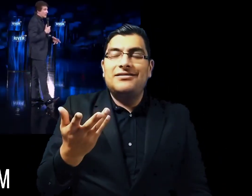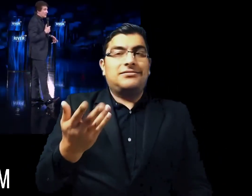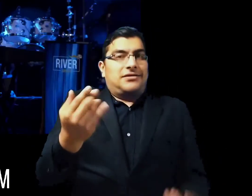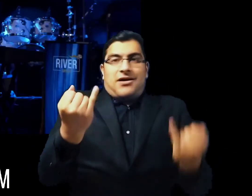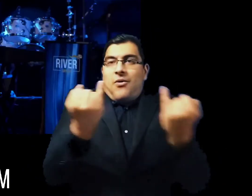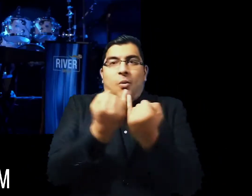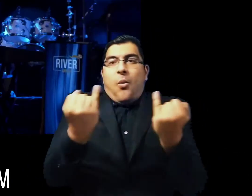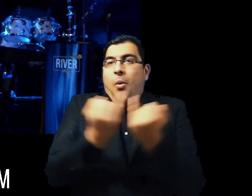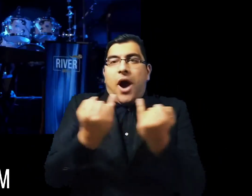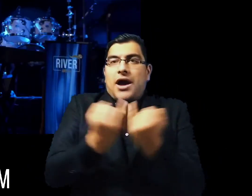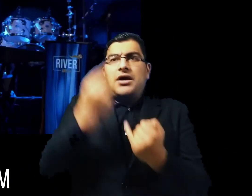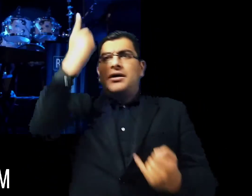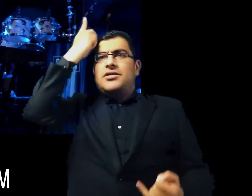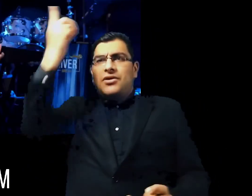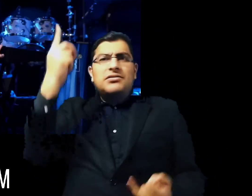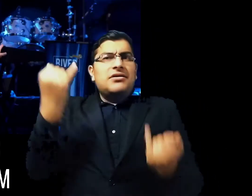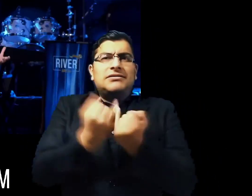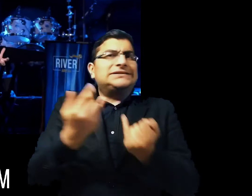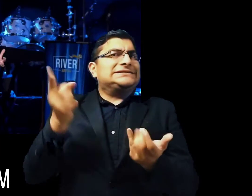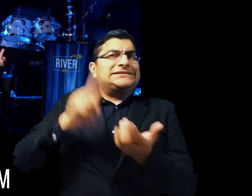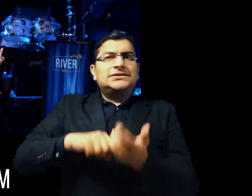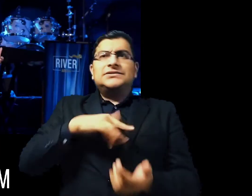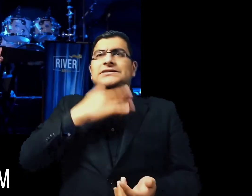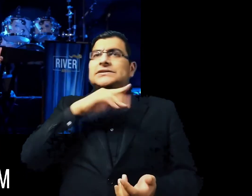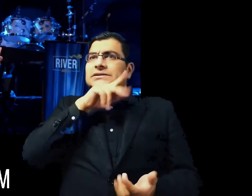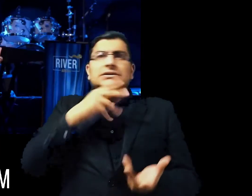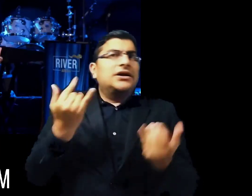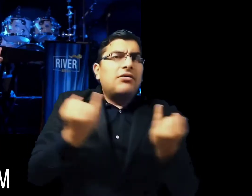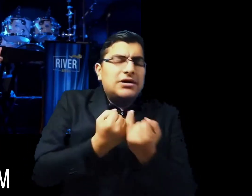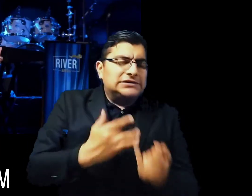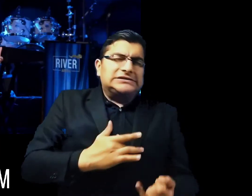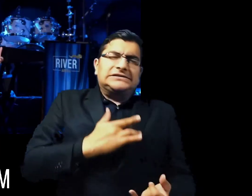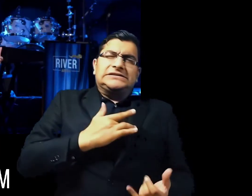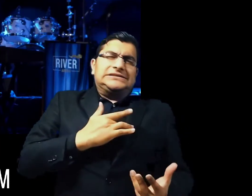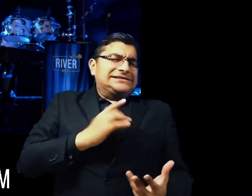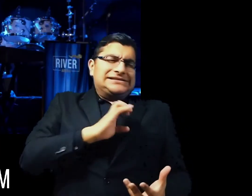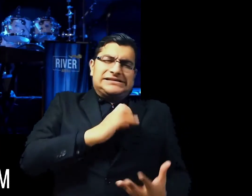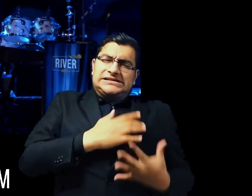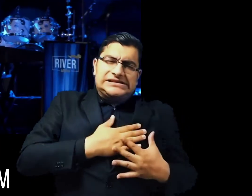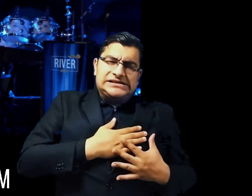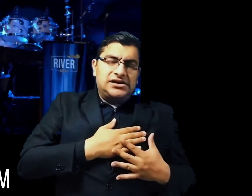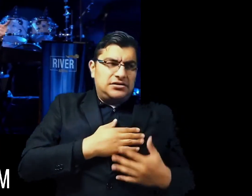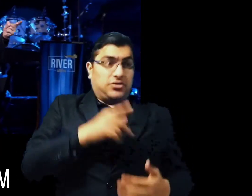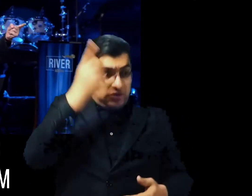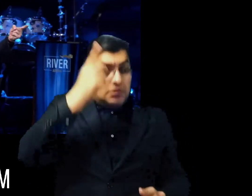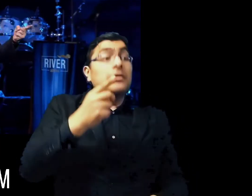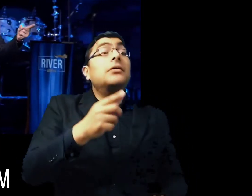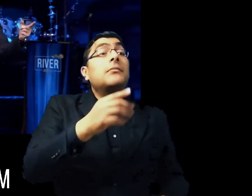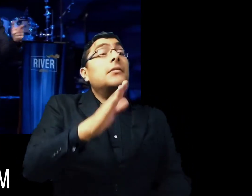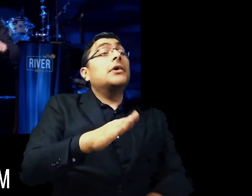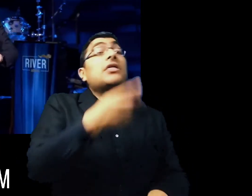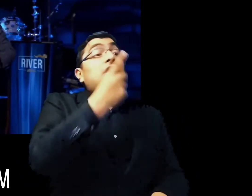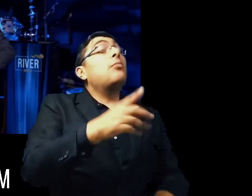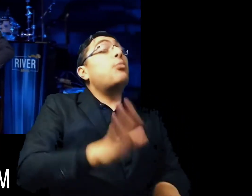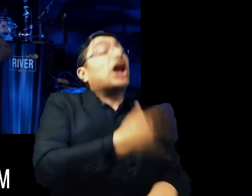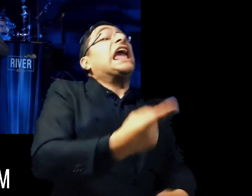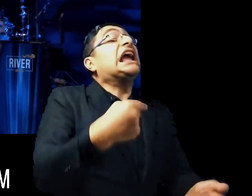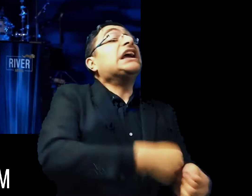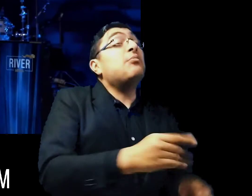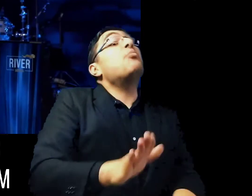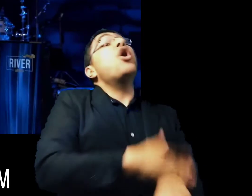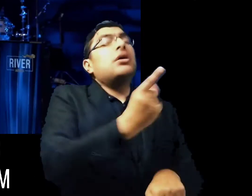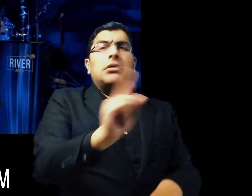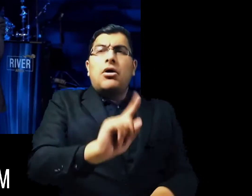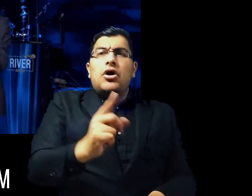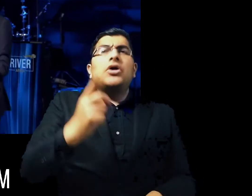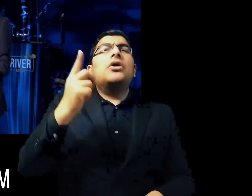Yo creo que la pregunta de Dios estaba impregnada de gracia. El Señor no le preguntó, ¿por qué te estás escondiendo? En lugar de eso le preguntó,